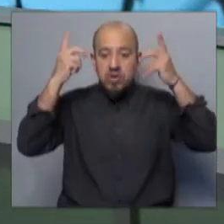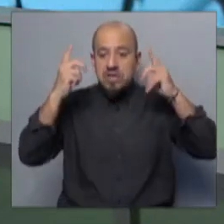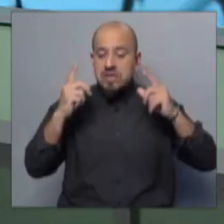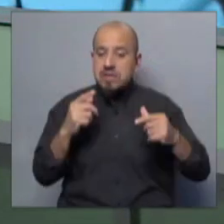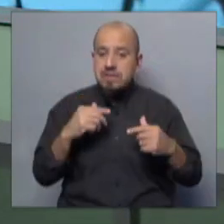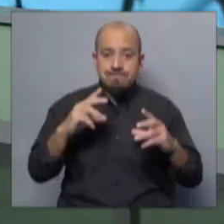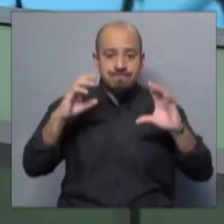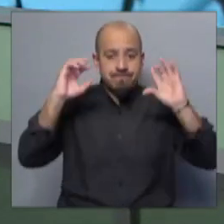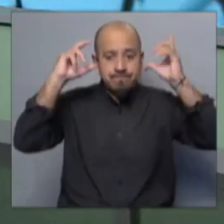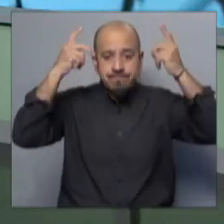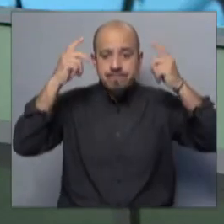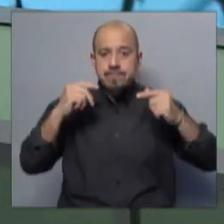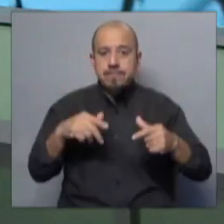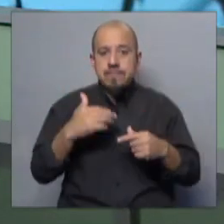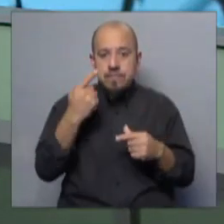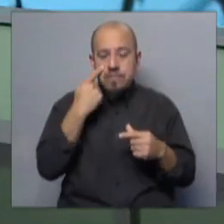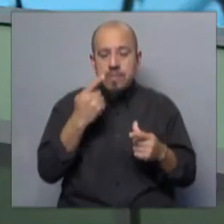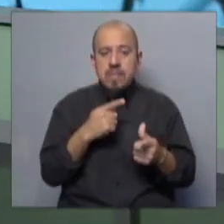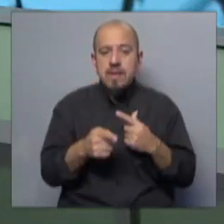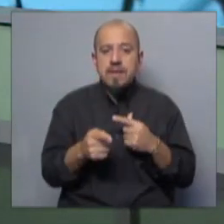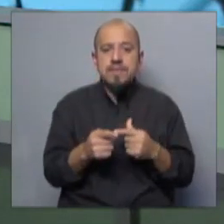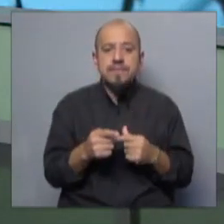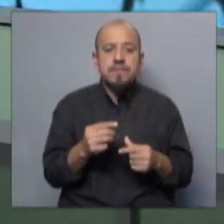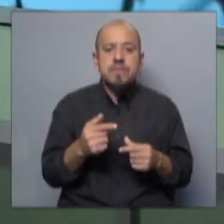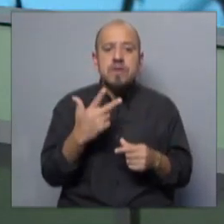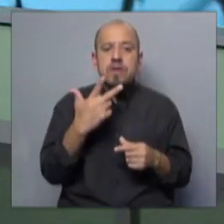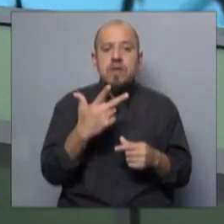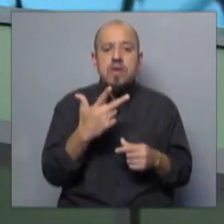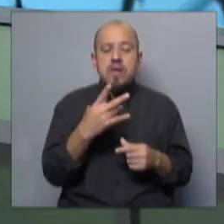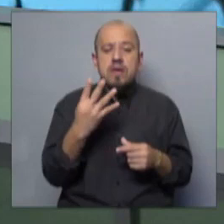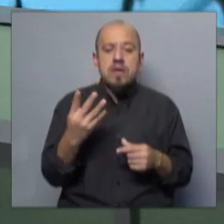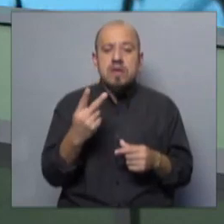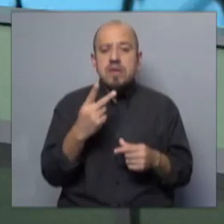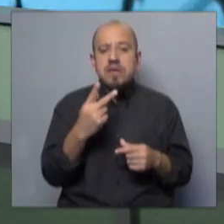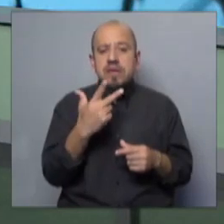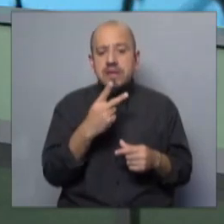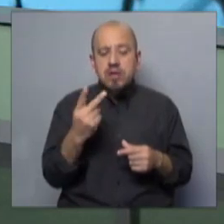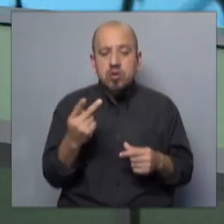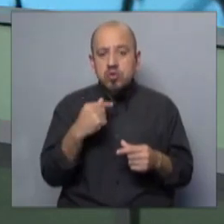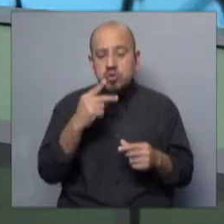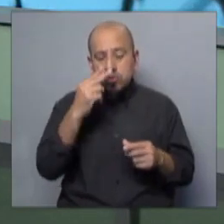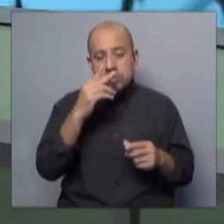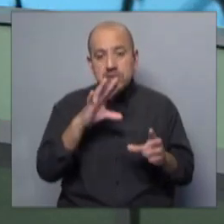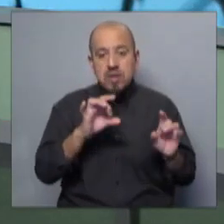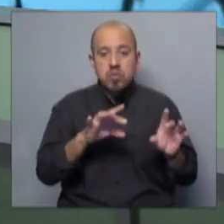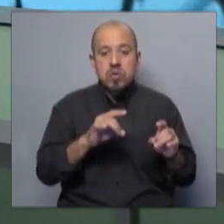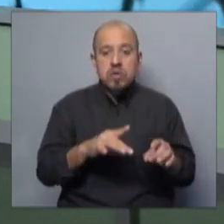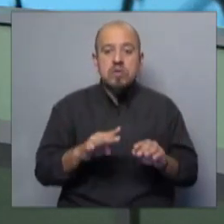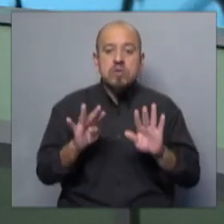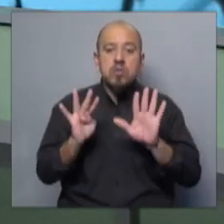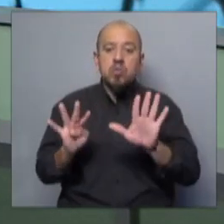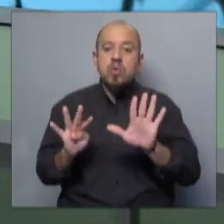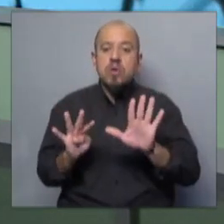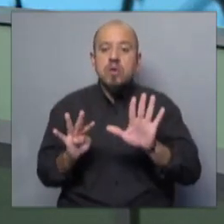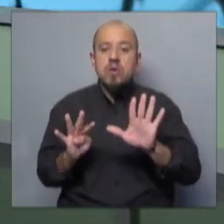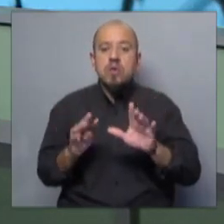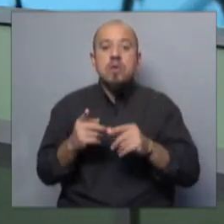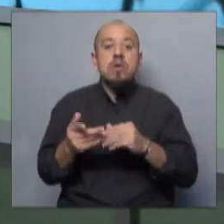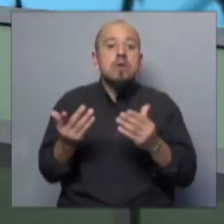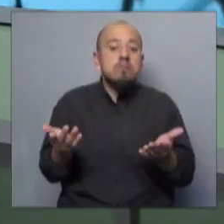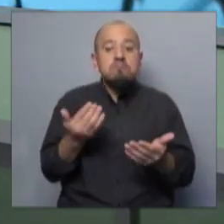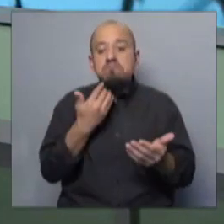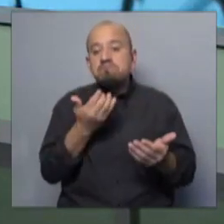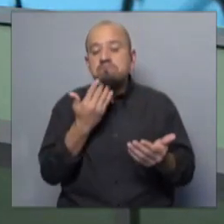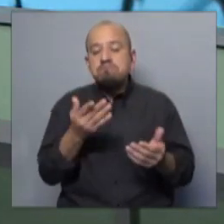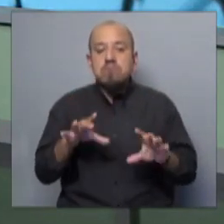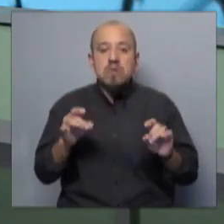de algunos tipos que ahora vamos a desarrollar hubo 32 muertes naturales y 9 que es un número muy alarmante de muertes que no se sabe